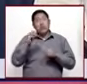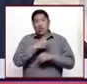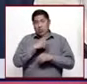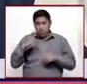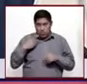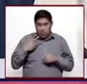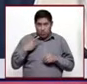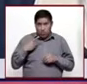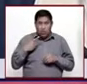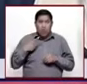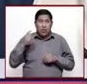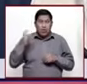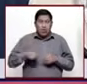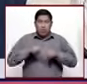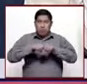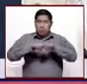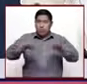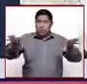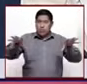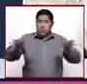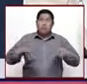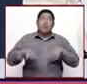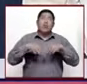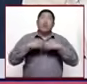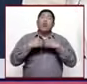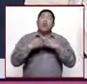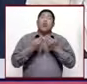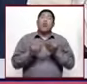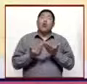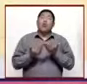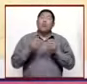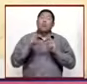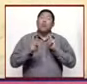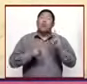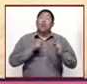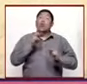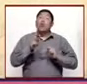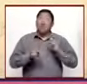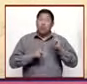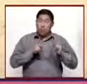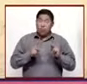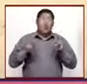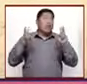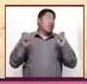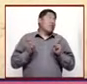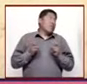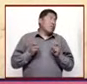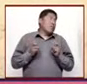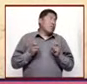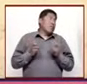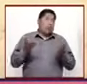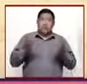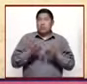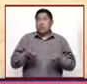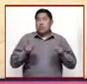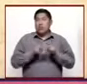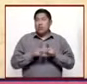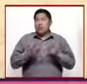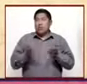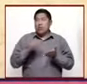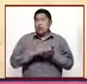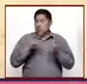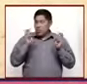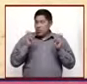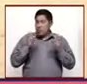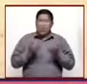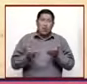diputados que tienen que haber en todo el país según por población. Y en el tema, cuando él vuelve a tocar el tema de